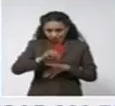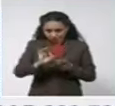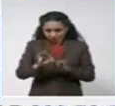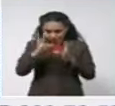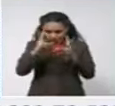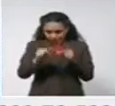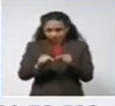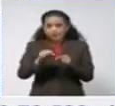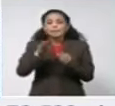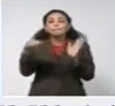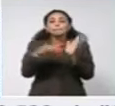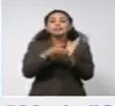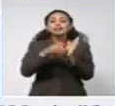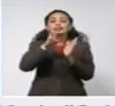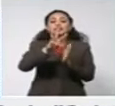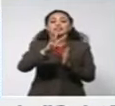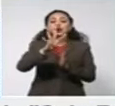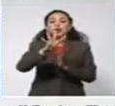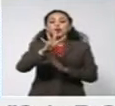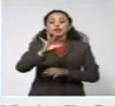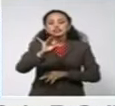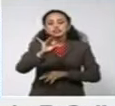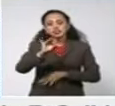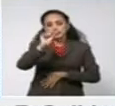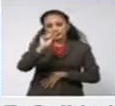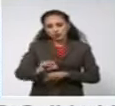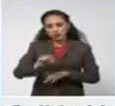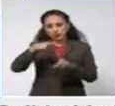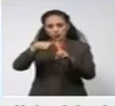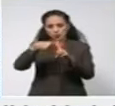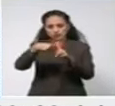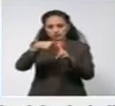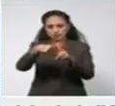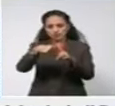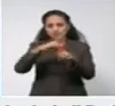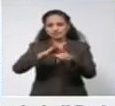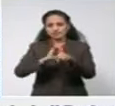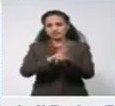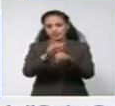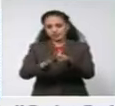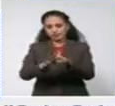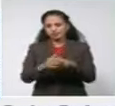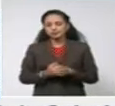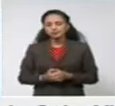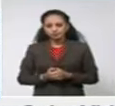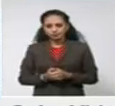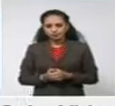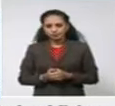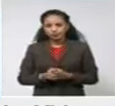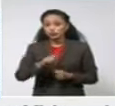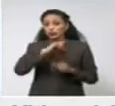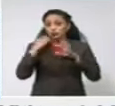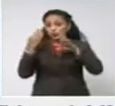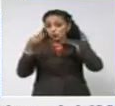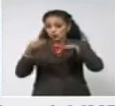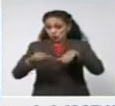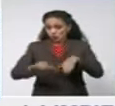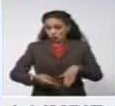tenemos 1.347 personas confirmadas. La letalidad,